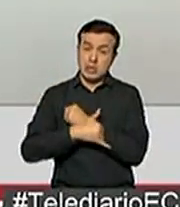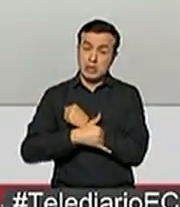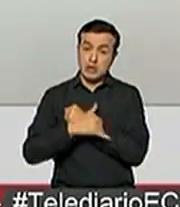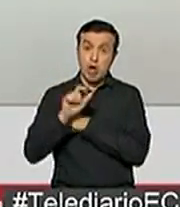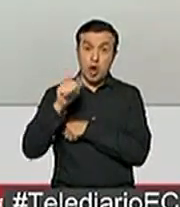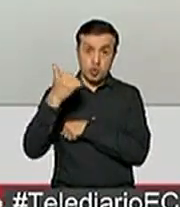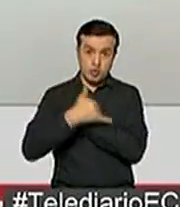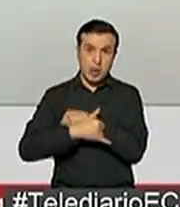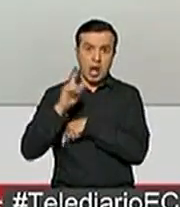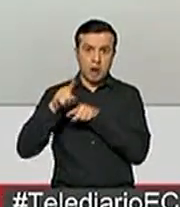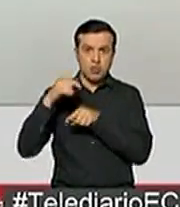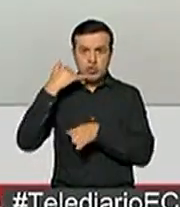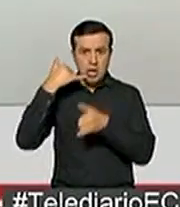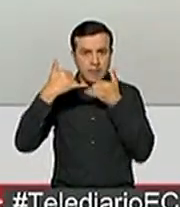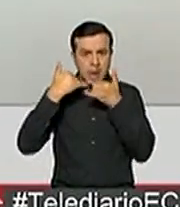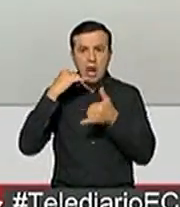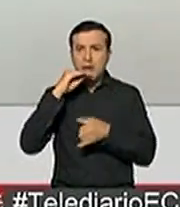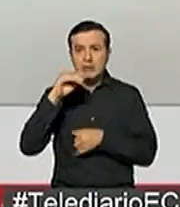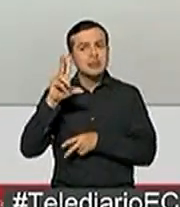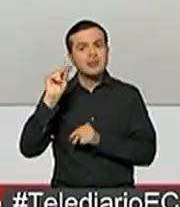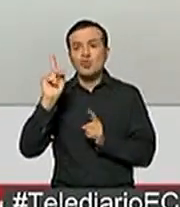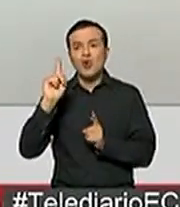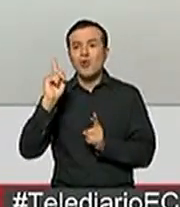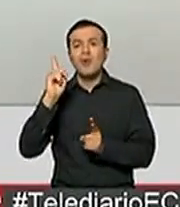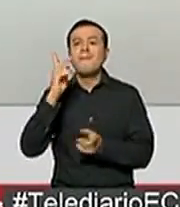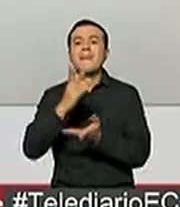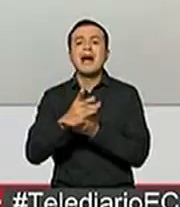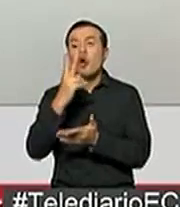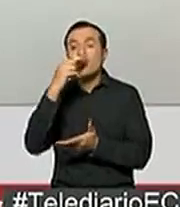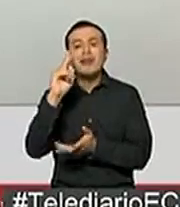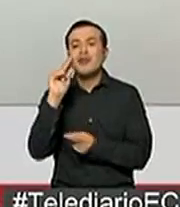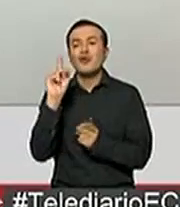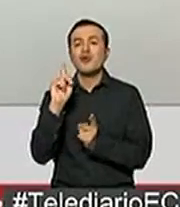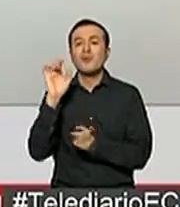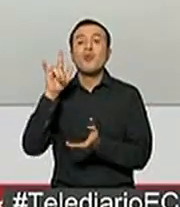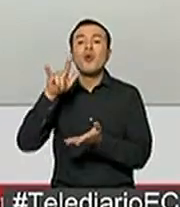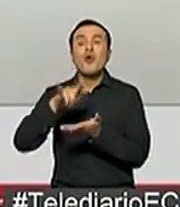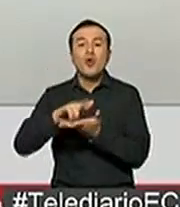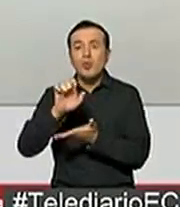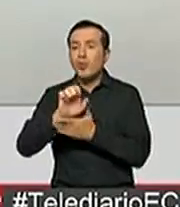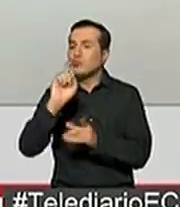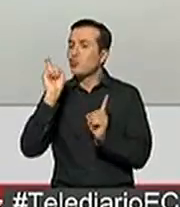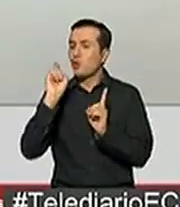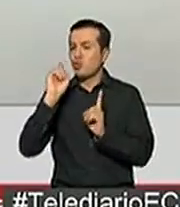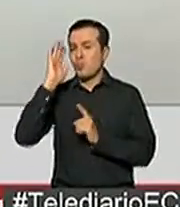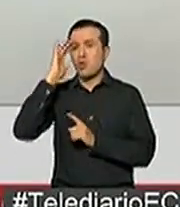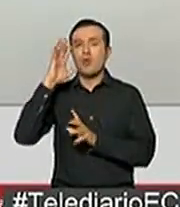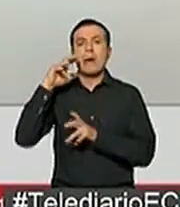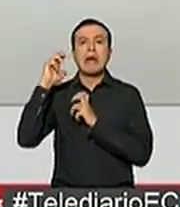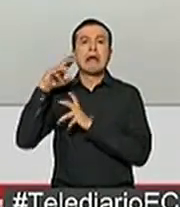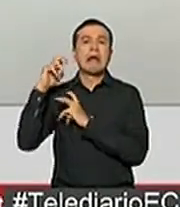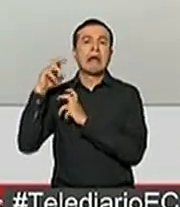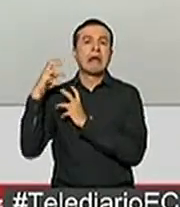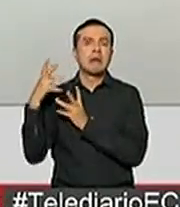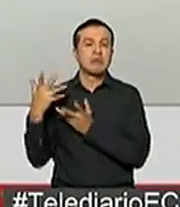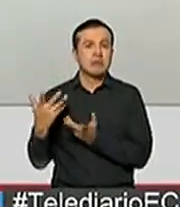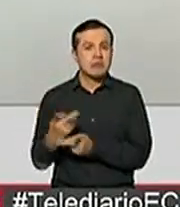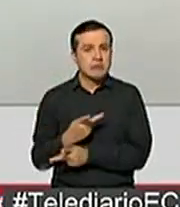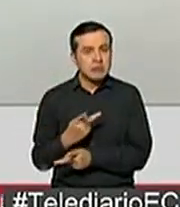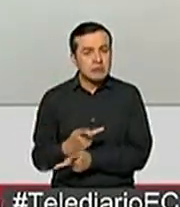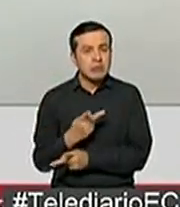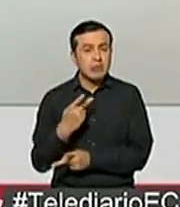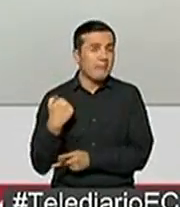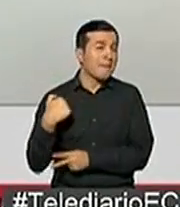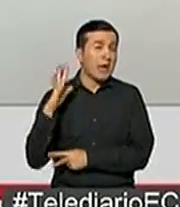las cuales siguen constantemente cada día no hemos logrado bajar esto hay preocupación lo que más ha sufrido ha sido